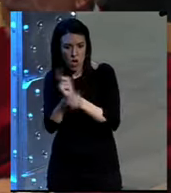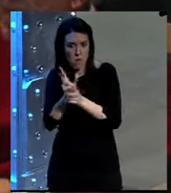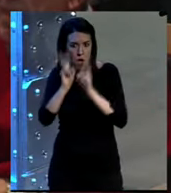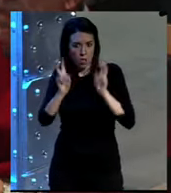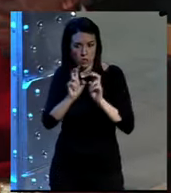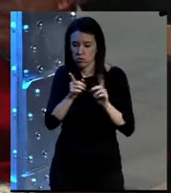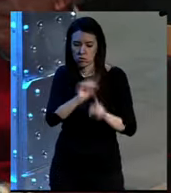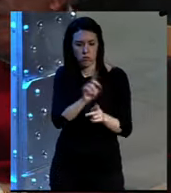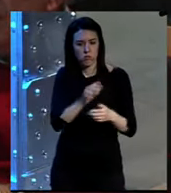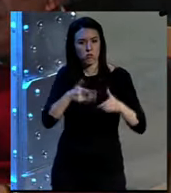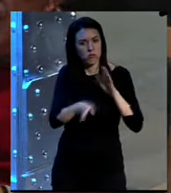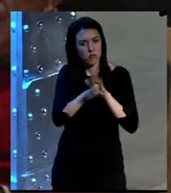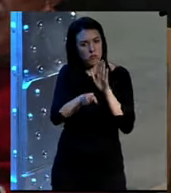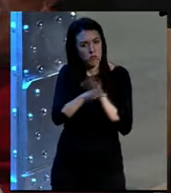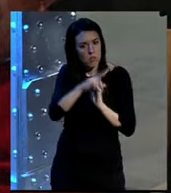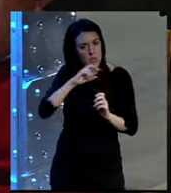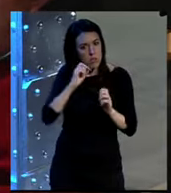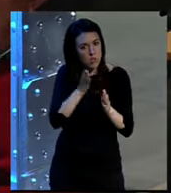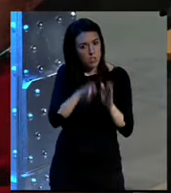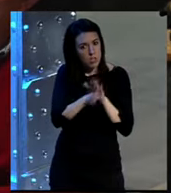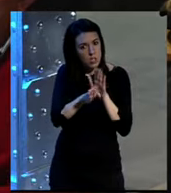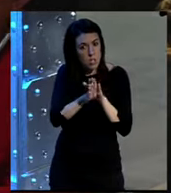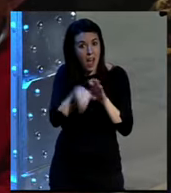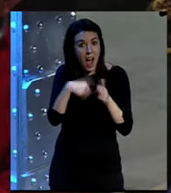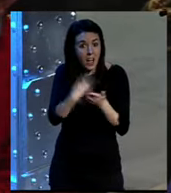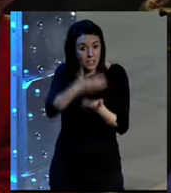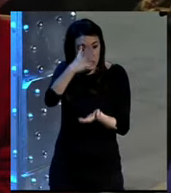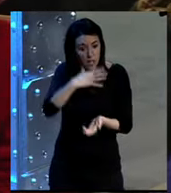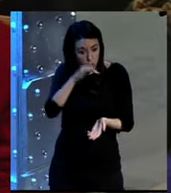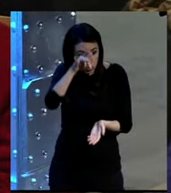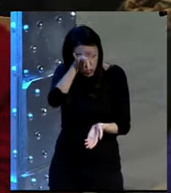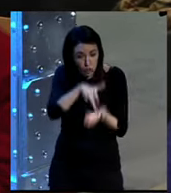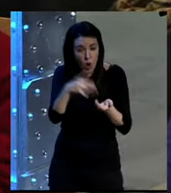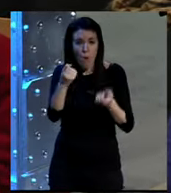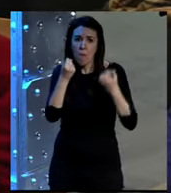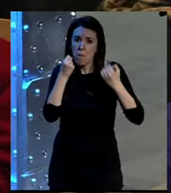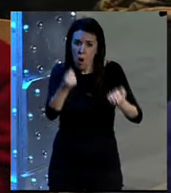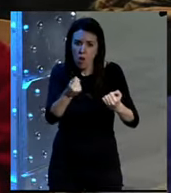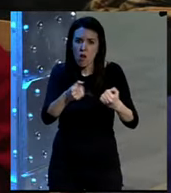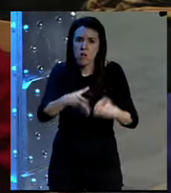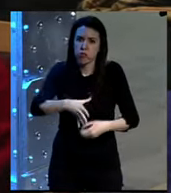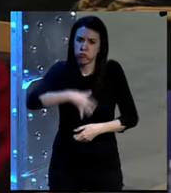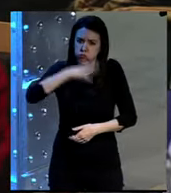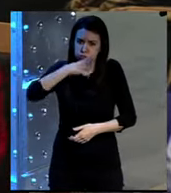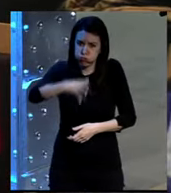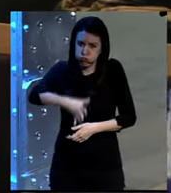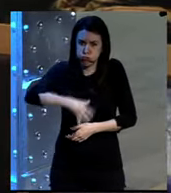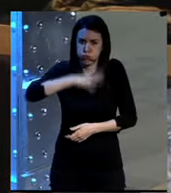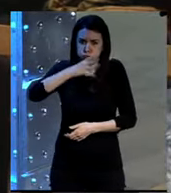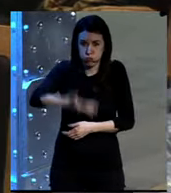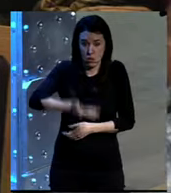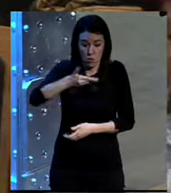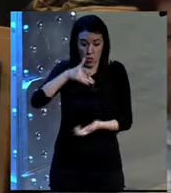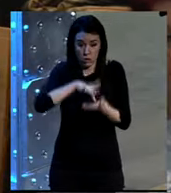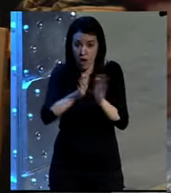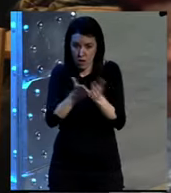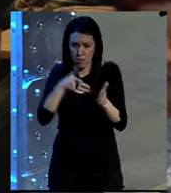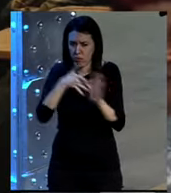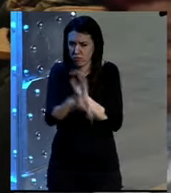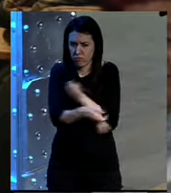y hasta tal extremo llegó a tener un poder tan enorme, tan importante, que bueno, y aquí está muy bien